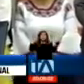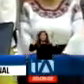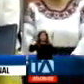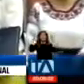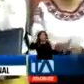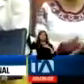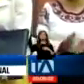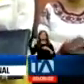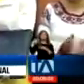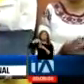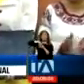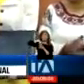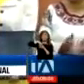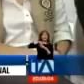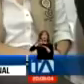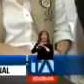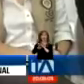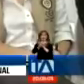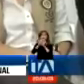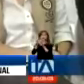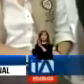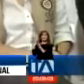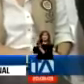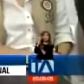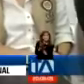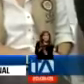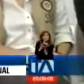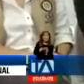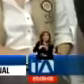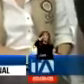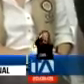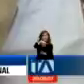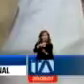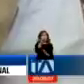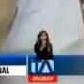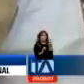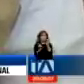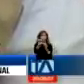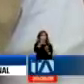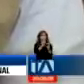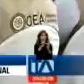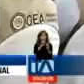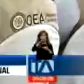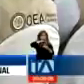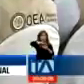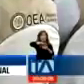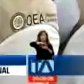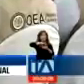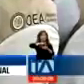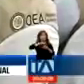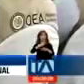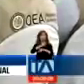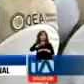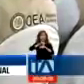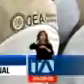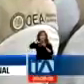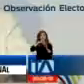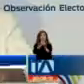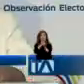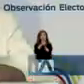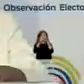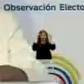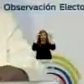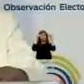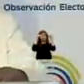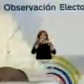Ya están en el país las misiones de observación electoral y este miércoles recibieron una capacitación por parte del Consejo Nacional Electoral. Se